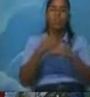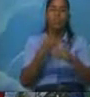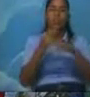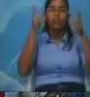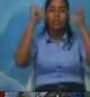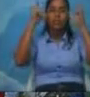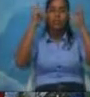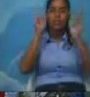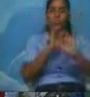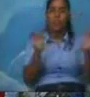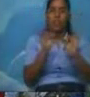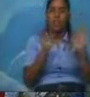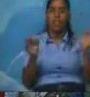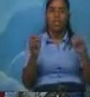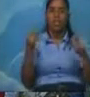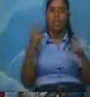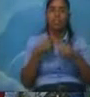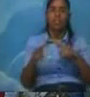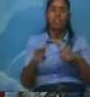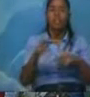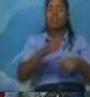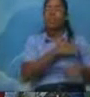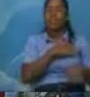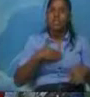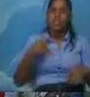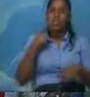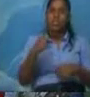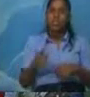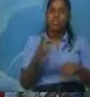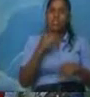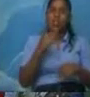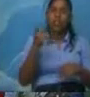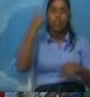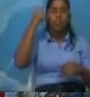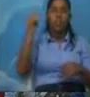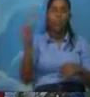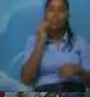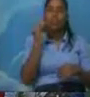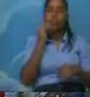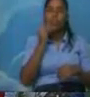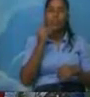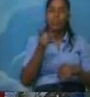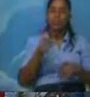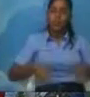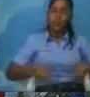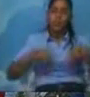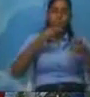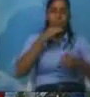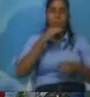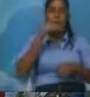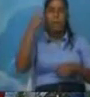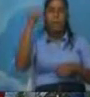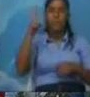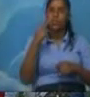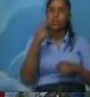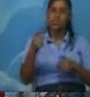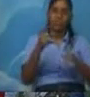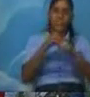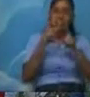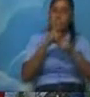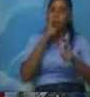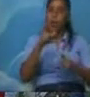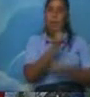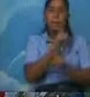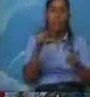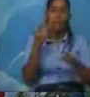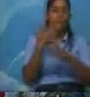dio cuenta aquel trató de ridiculizar lo aquel trató de hacerlo enojar para que usted botar a la piedra